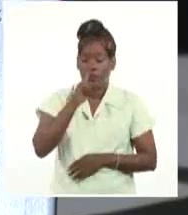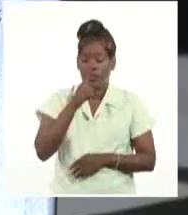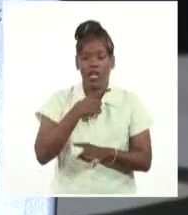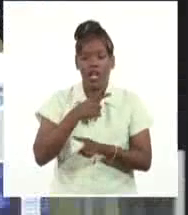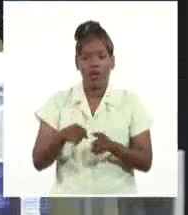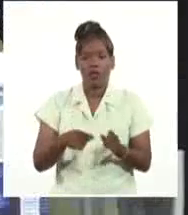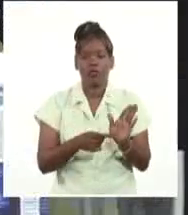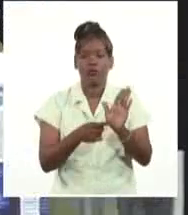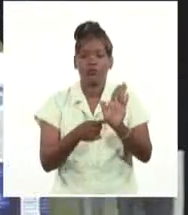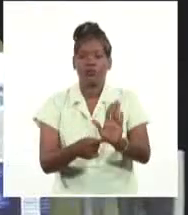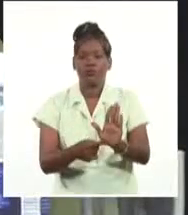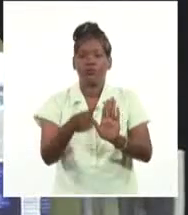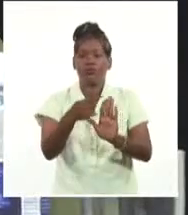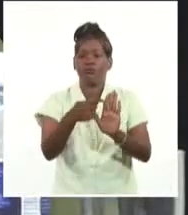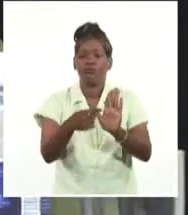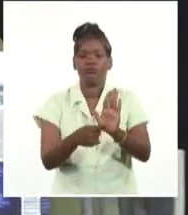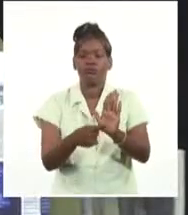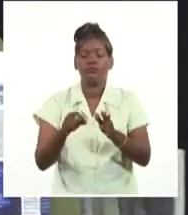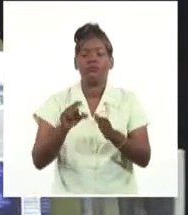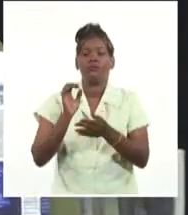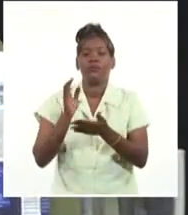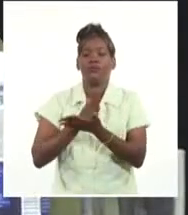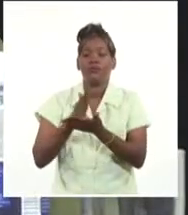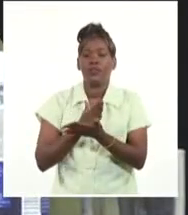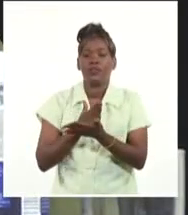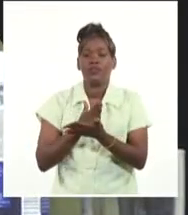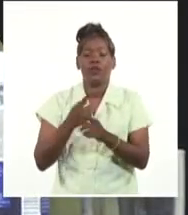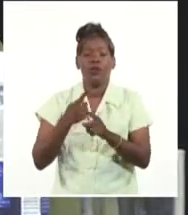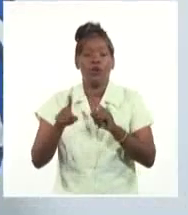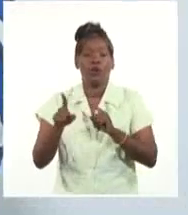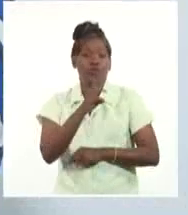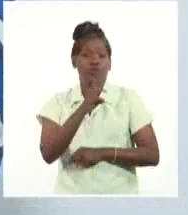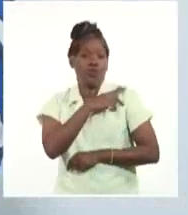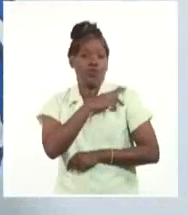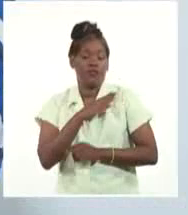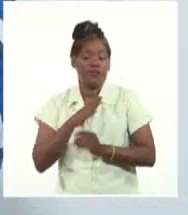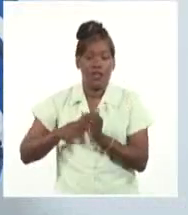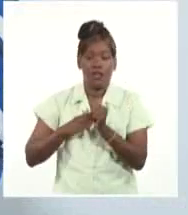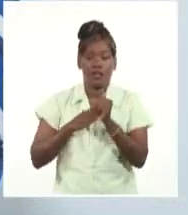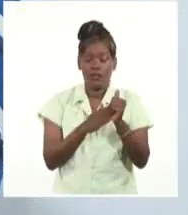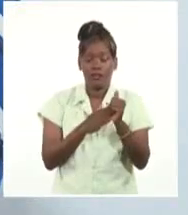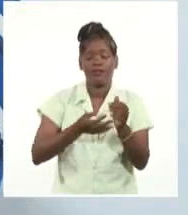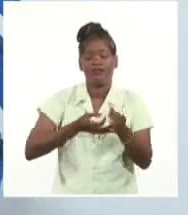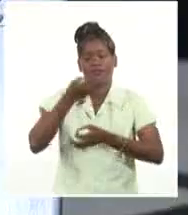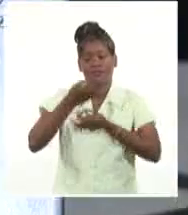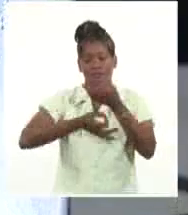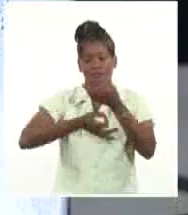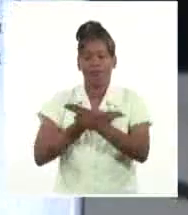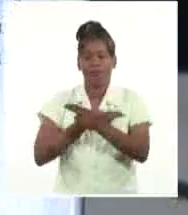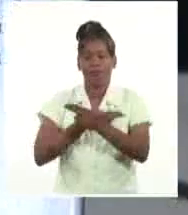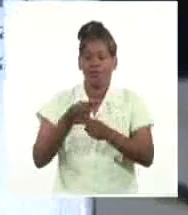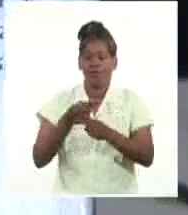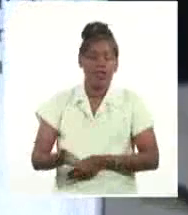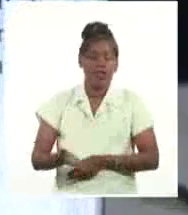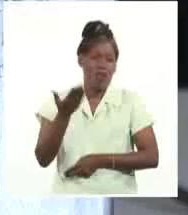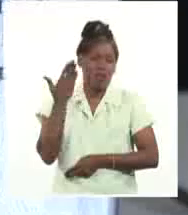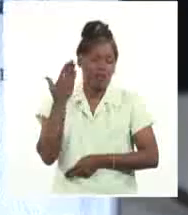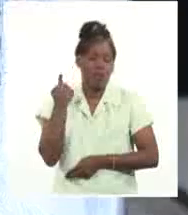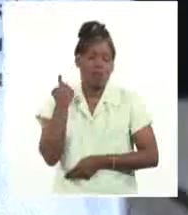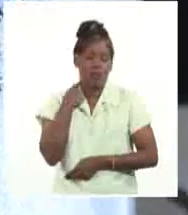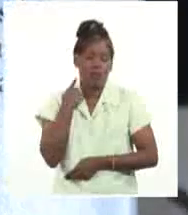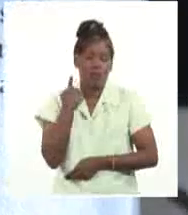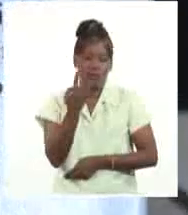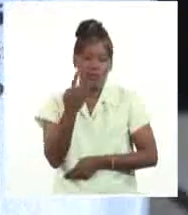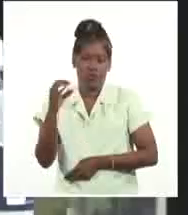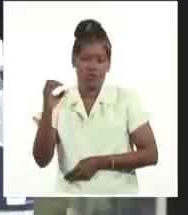Parlamentos Obreros. Su autor, el líder sindical Pedro Ros Leal, rememoró su constitución en la década del 90. Destacó el